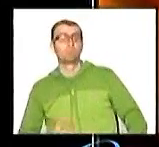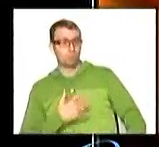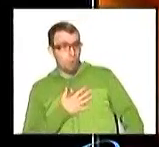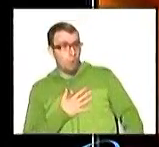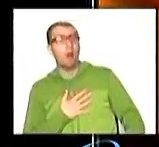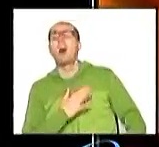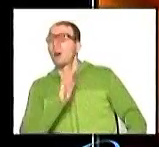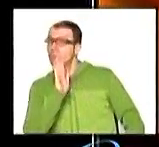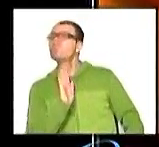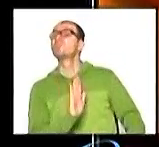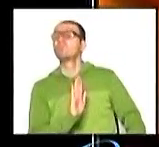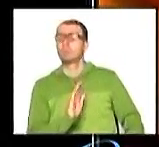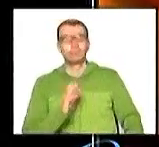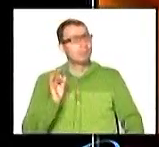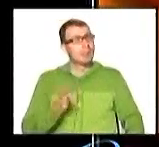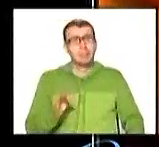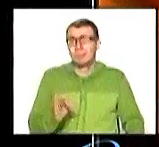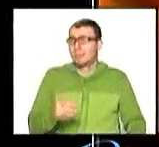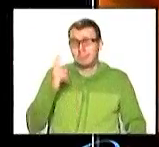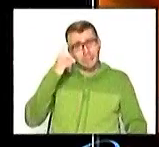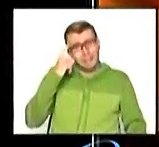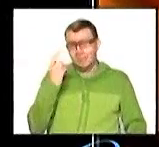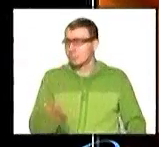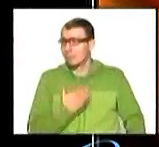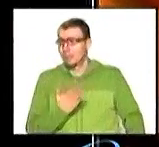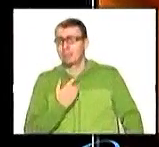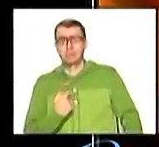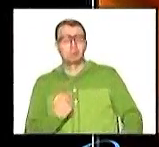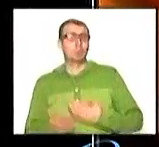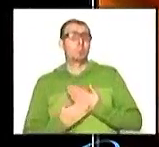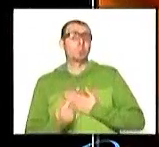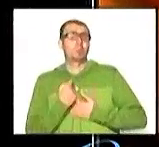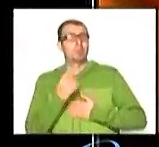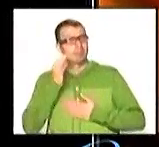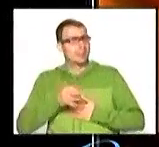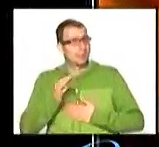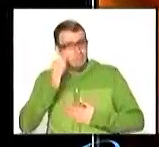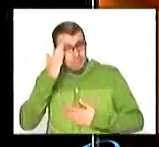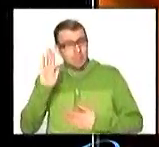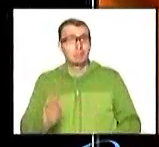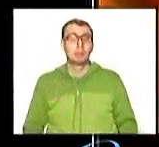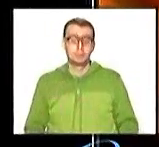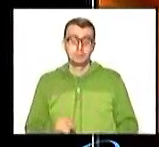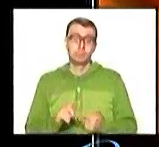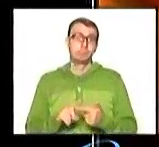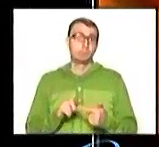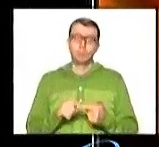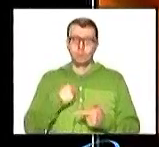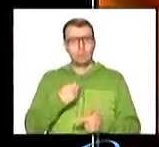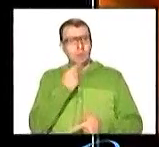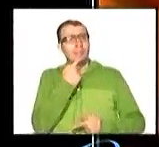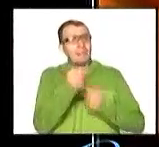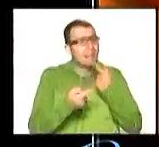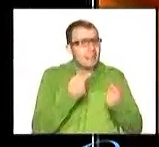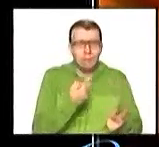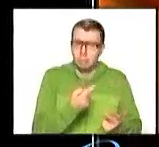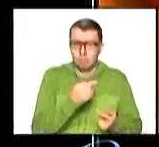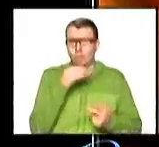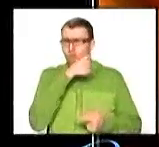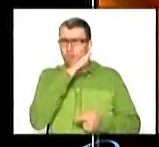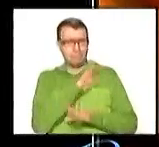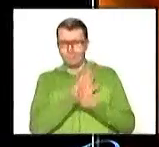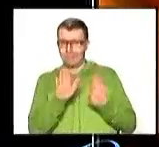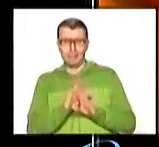yo. Y todo lo toman personal. Lo otro, con la palabra, pues ni qué decir todo el daño que hacemos. No, nada de vulgaridades y